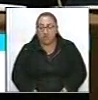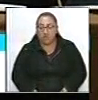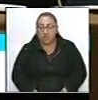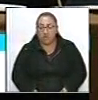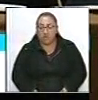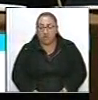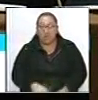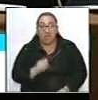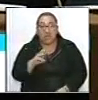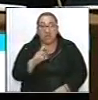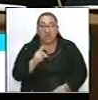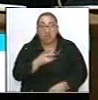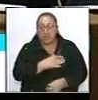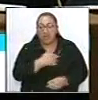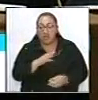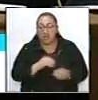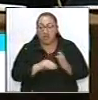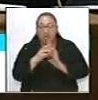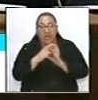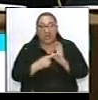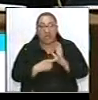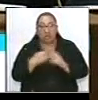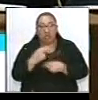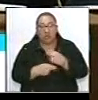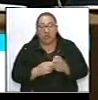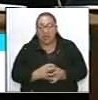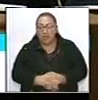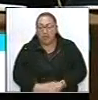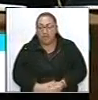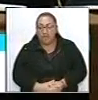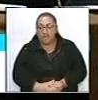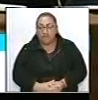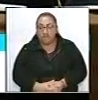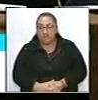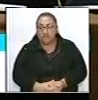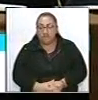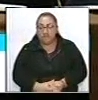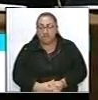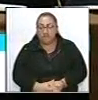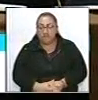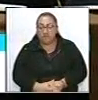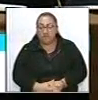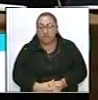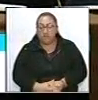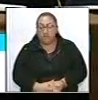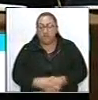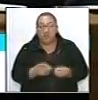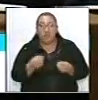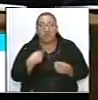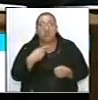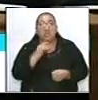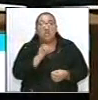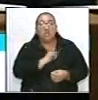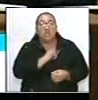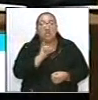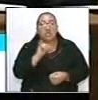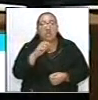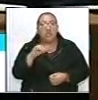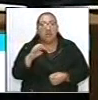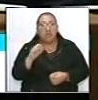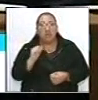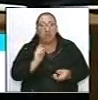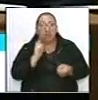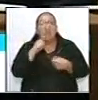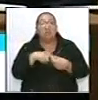dicho un comunicado ahorita, que ya salió el registro nacional, ¿no? Y de repente tener una institucionalización así como lo tiene el INPE. Para el INPE se